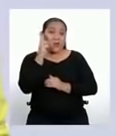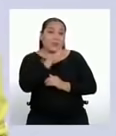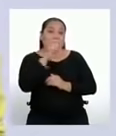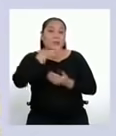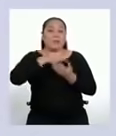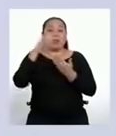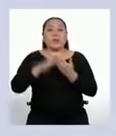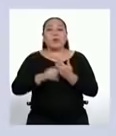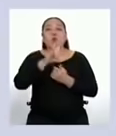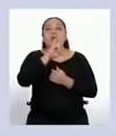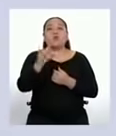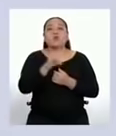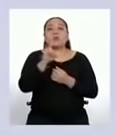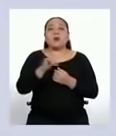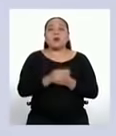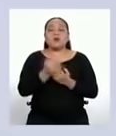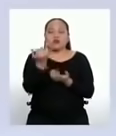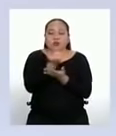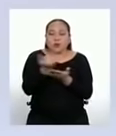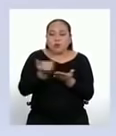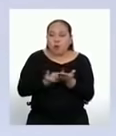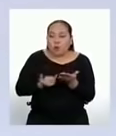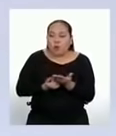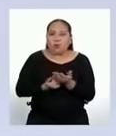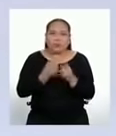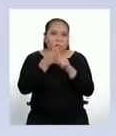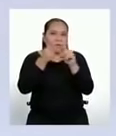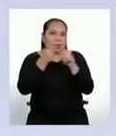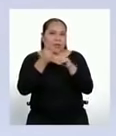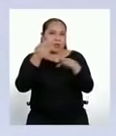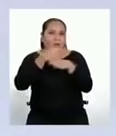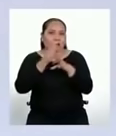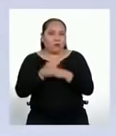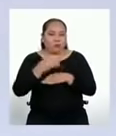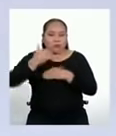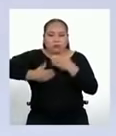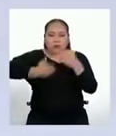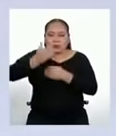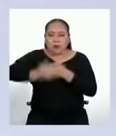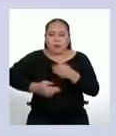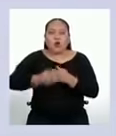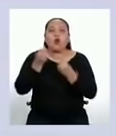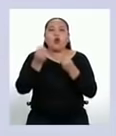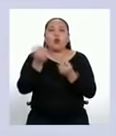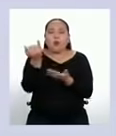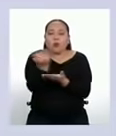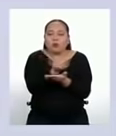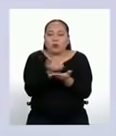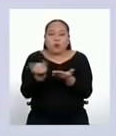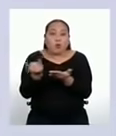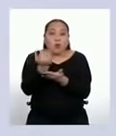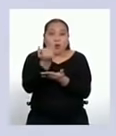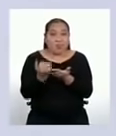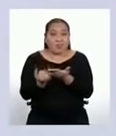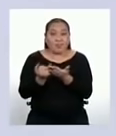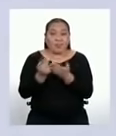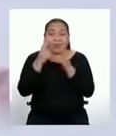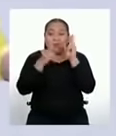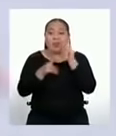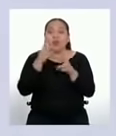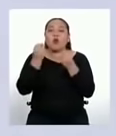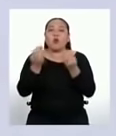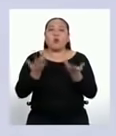hemos utilizado instrumentos de dibujo, estrategias y procedimientos para la construcción de triángulos y determinar la existencia de